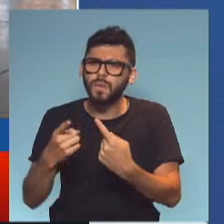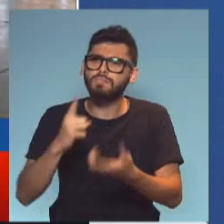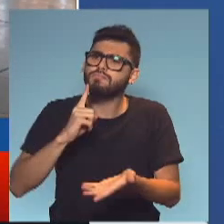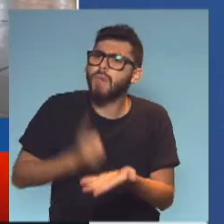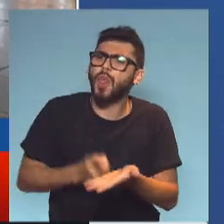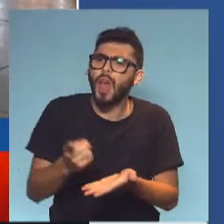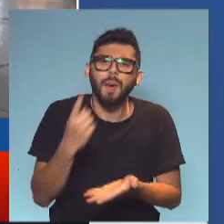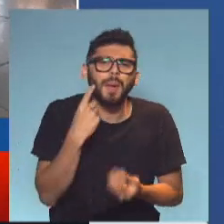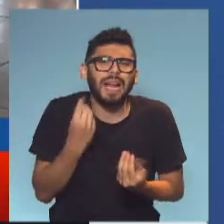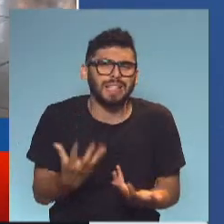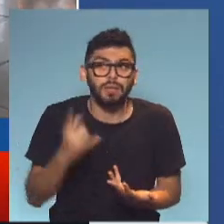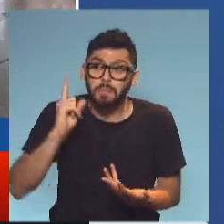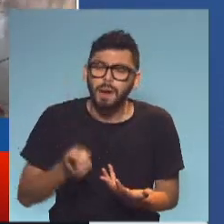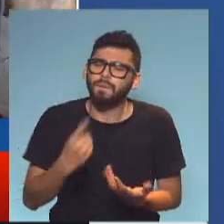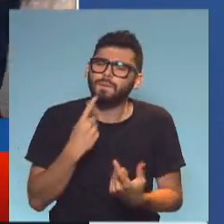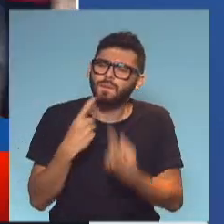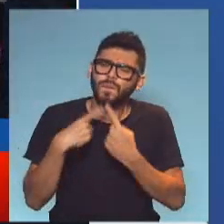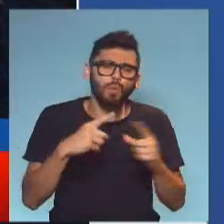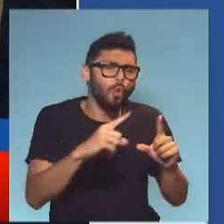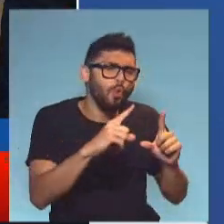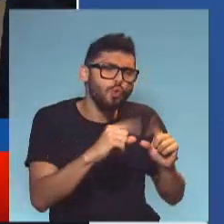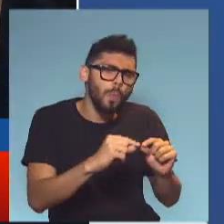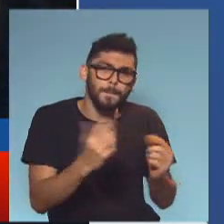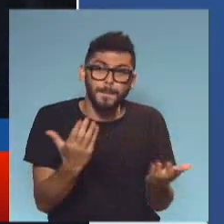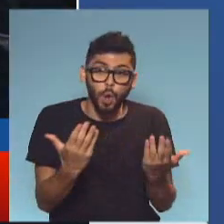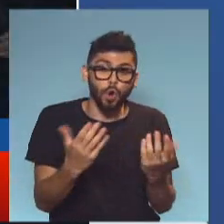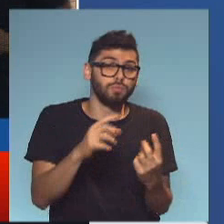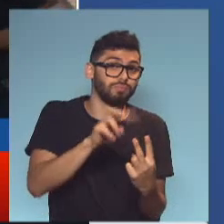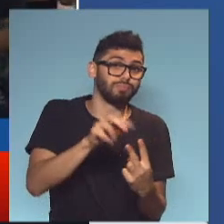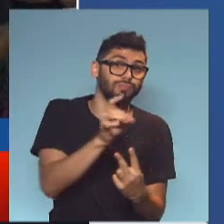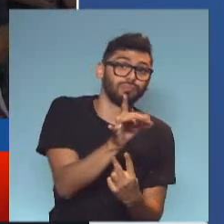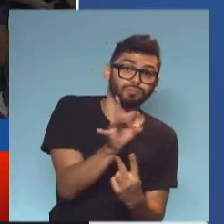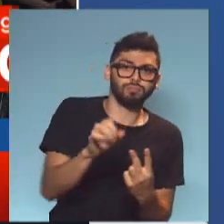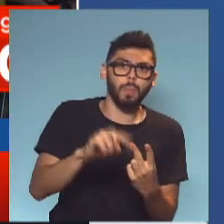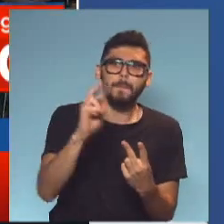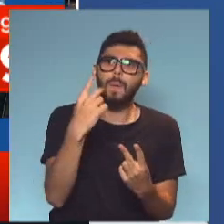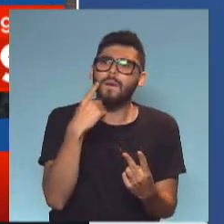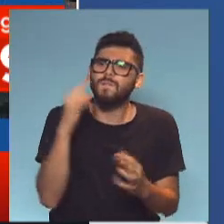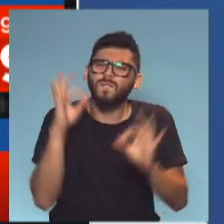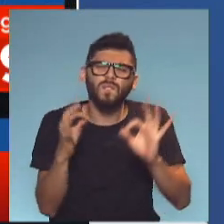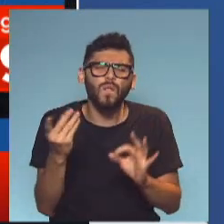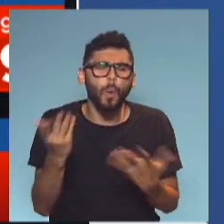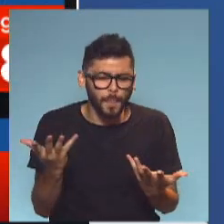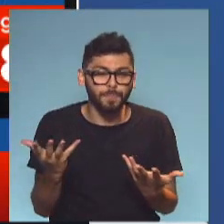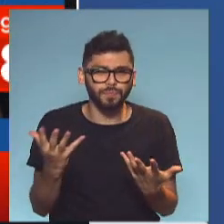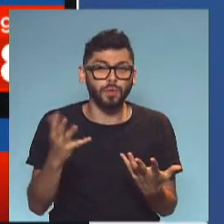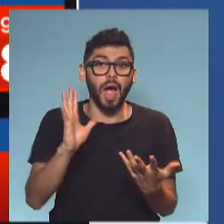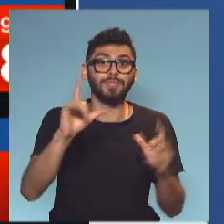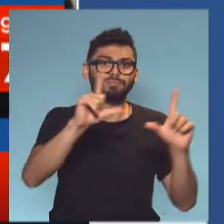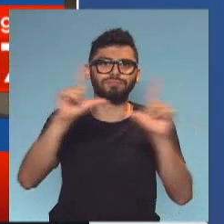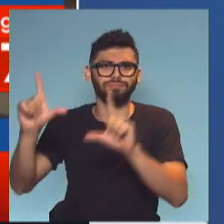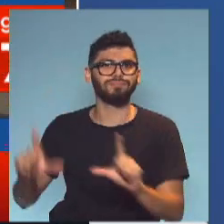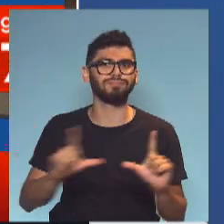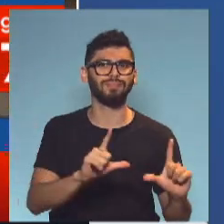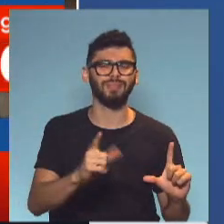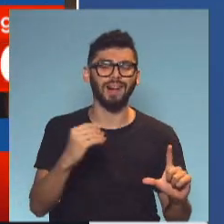sino cómo analizan estos números, estos dos números. Así dividimos nuestra pantalla, así dividimos parte de nuestra jornada, nuestras 2 horas de información. Porque